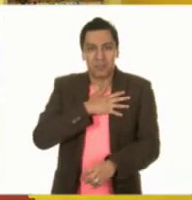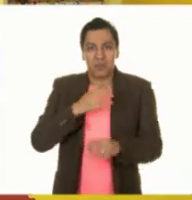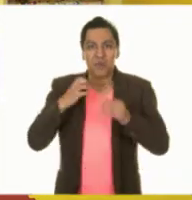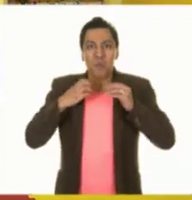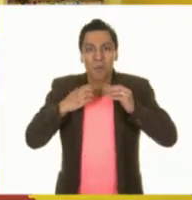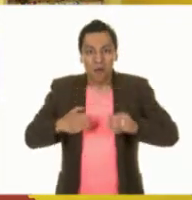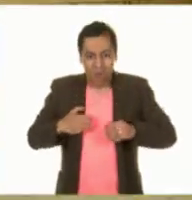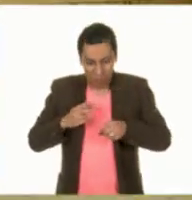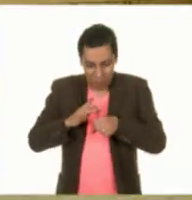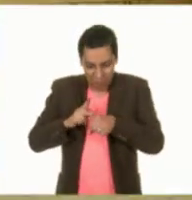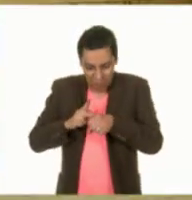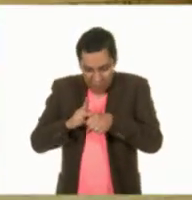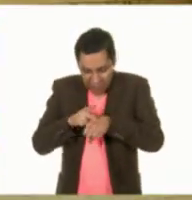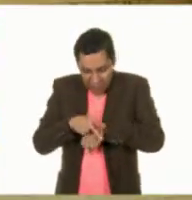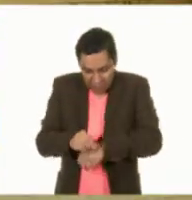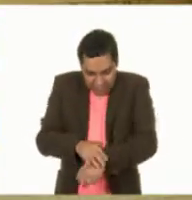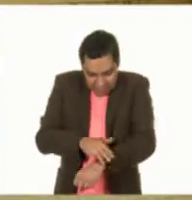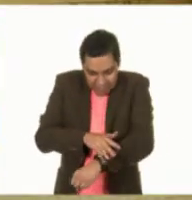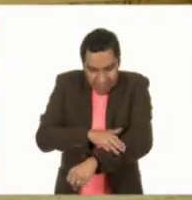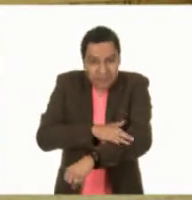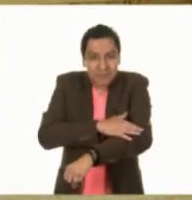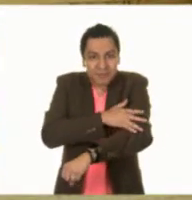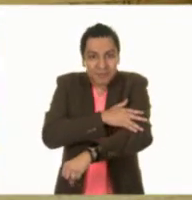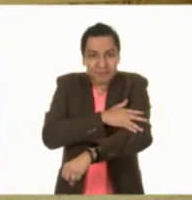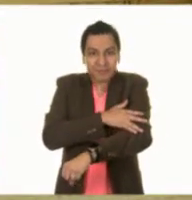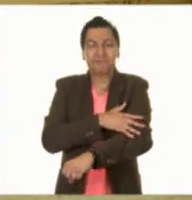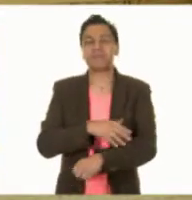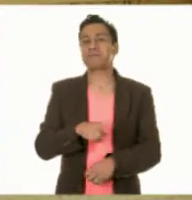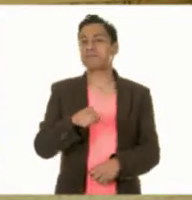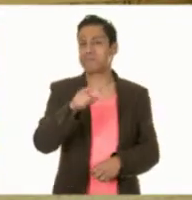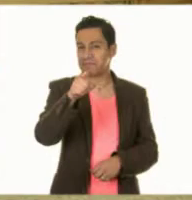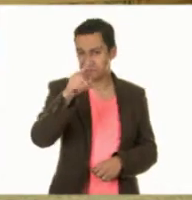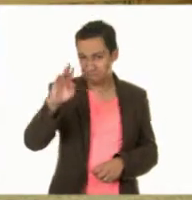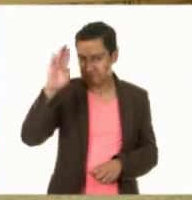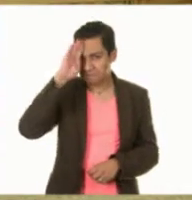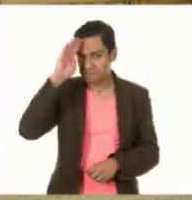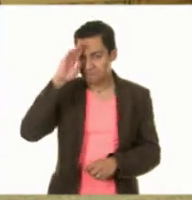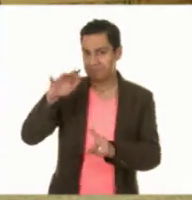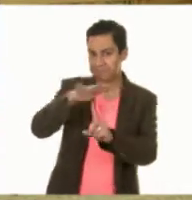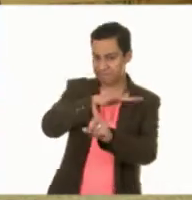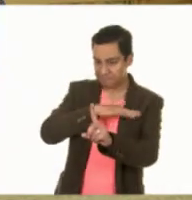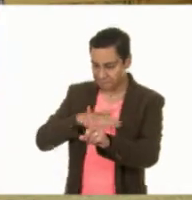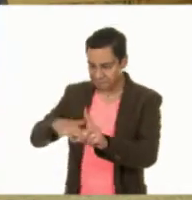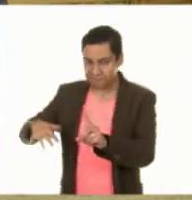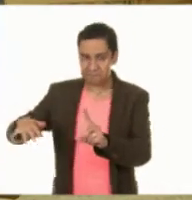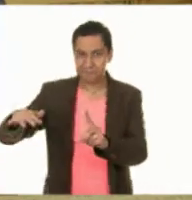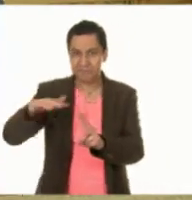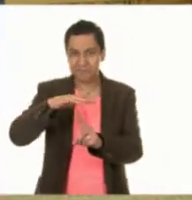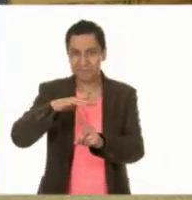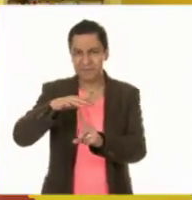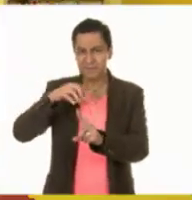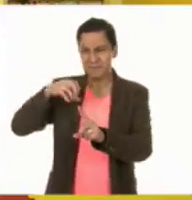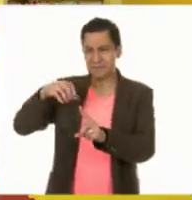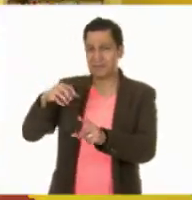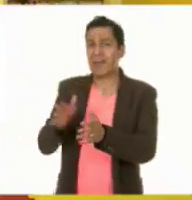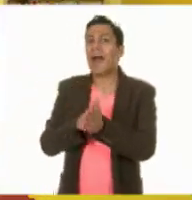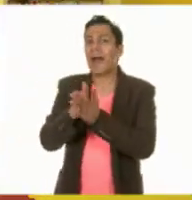ti. A mí me lleva a imaginar que todo lo que tiene alrededor son muchos chocolates.